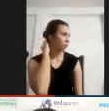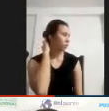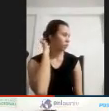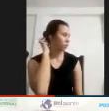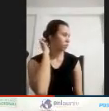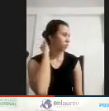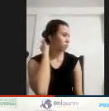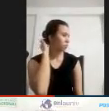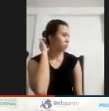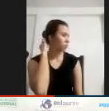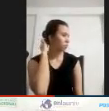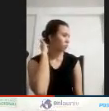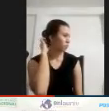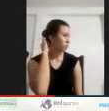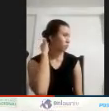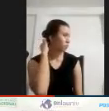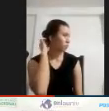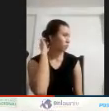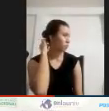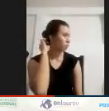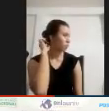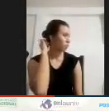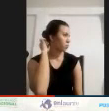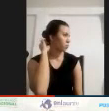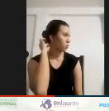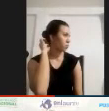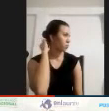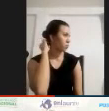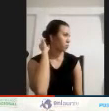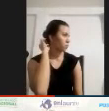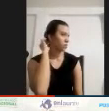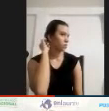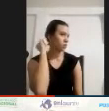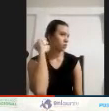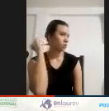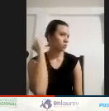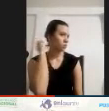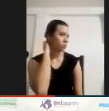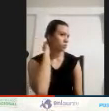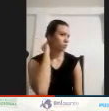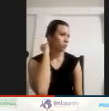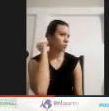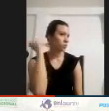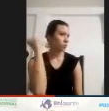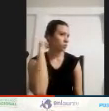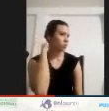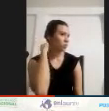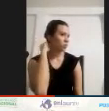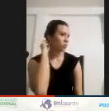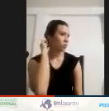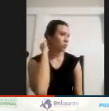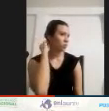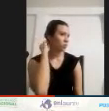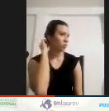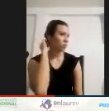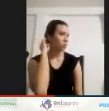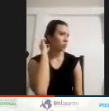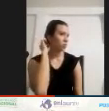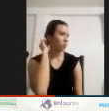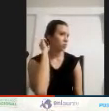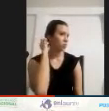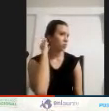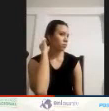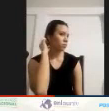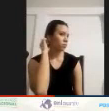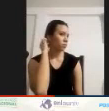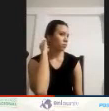por lo general, las publicaciones de la convocatoria. También, de cuanto a las publicaciones, una vez la persona formalice su acta